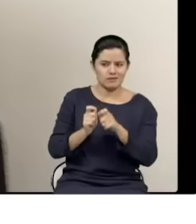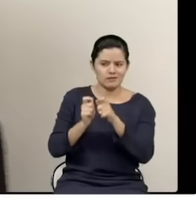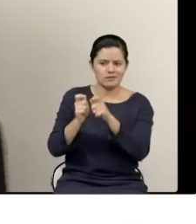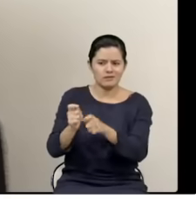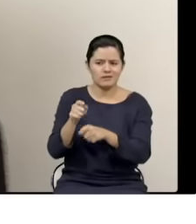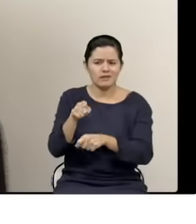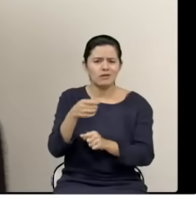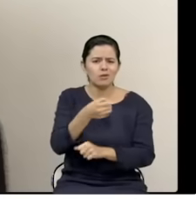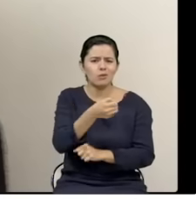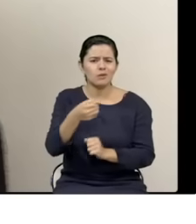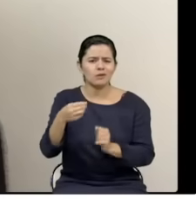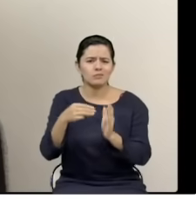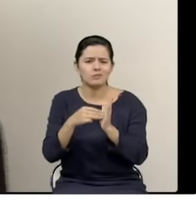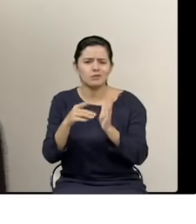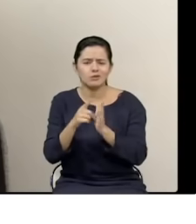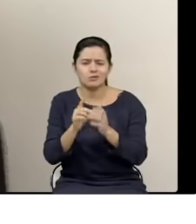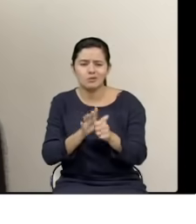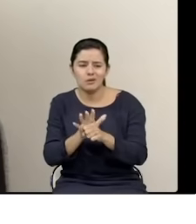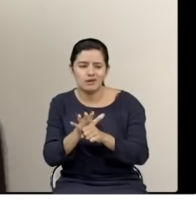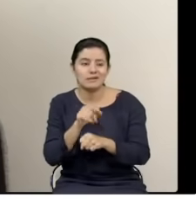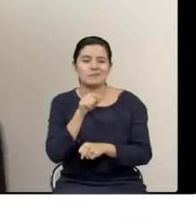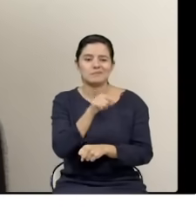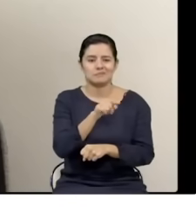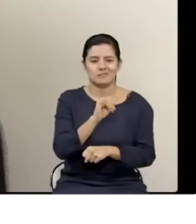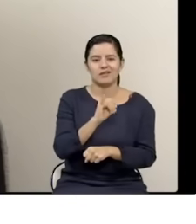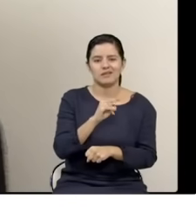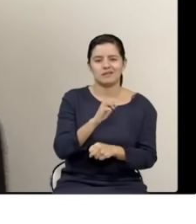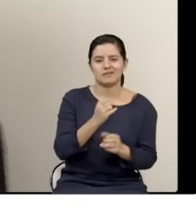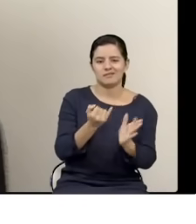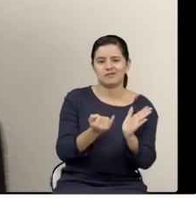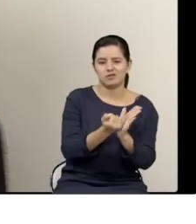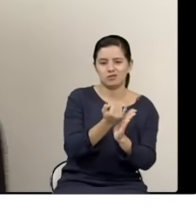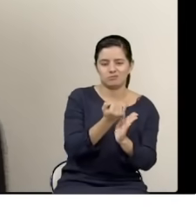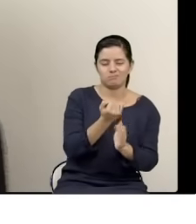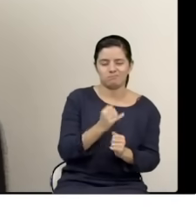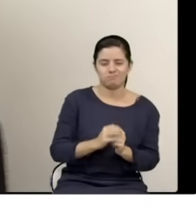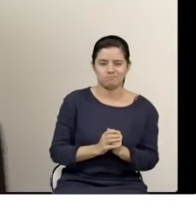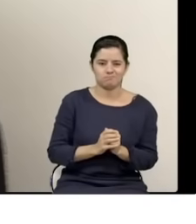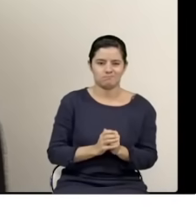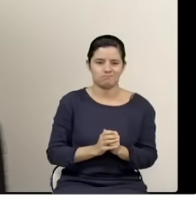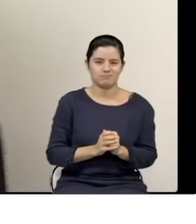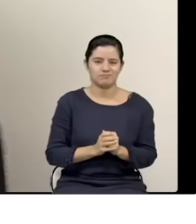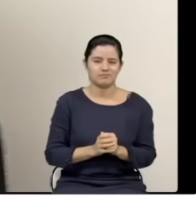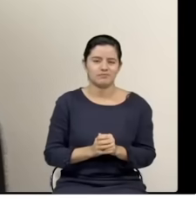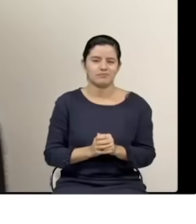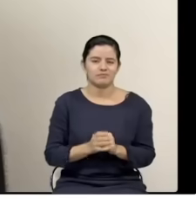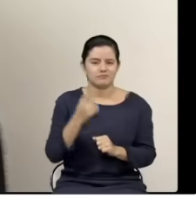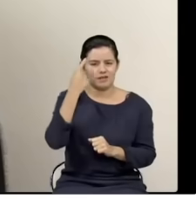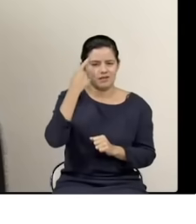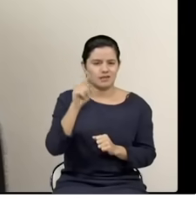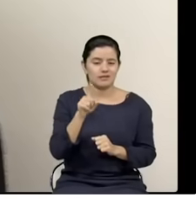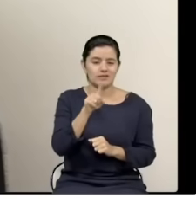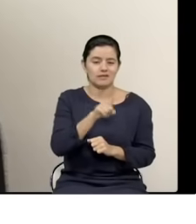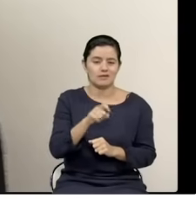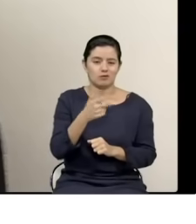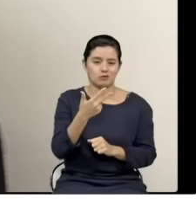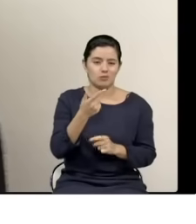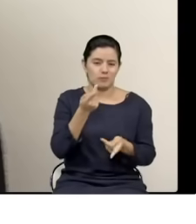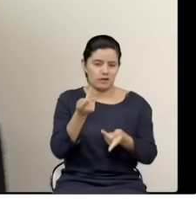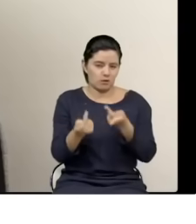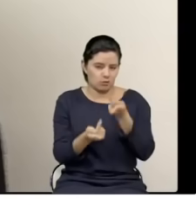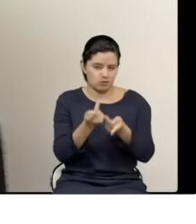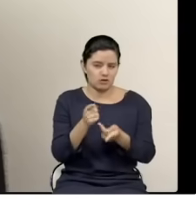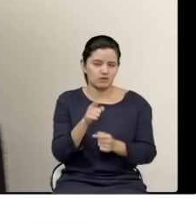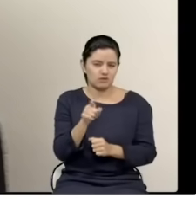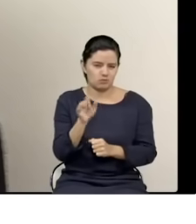las 108 preguntas entonces eh También decir que Sign pues ya también había